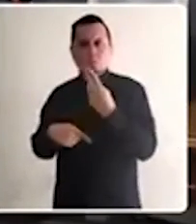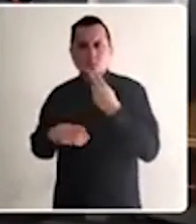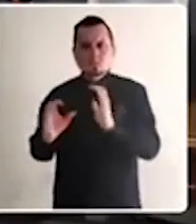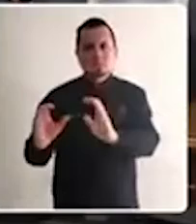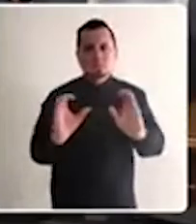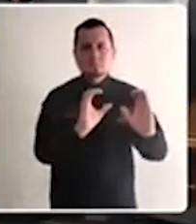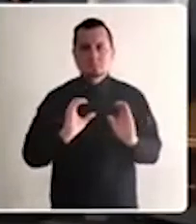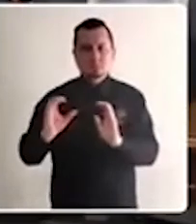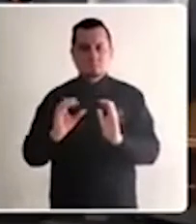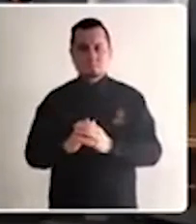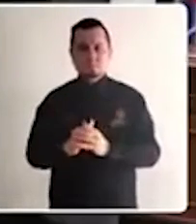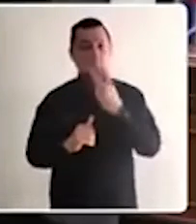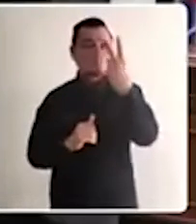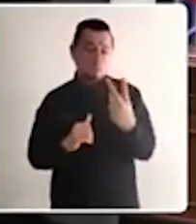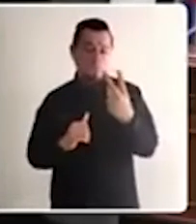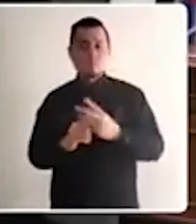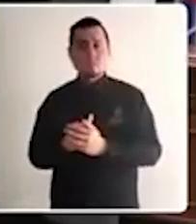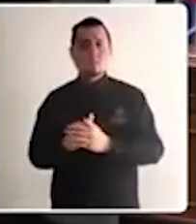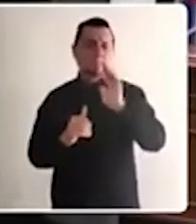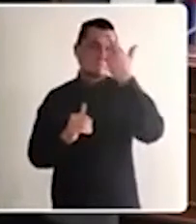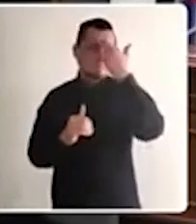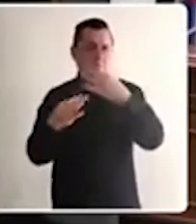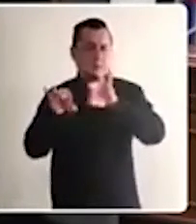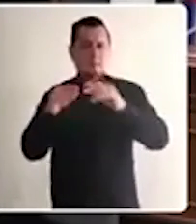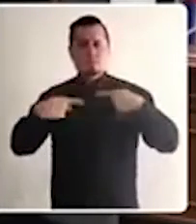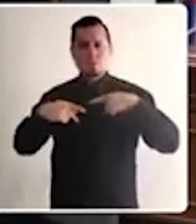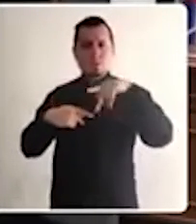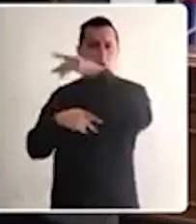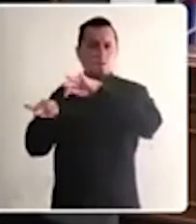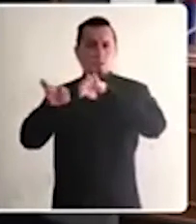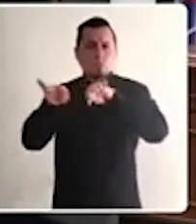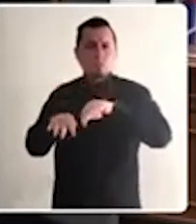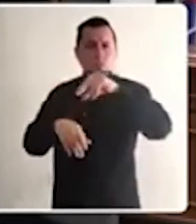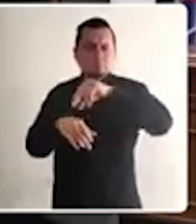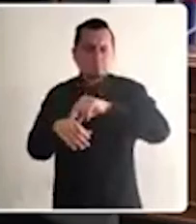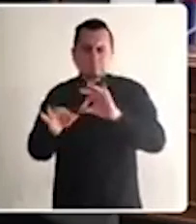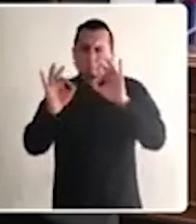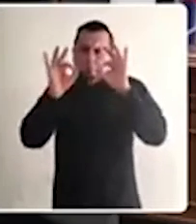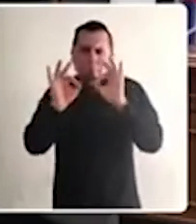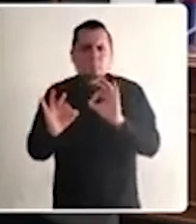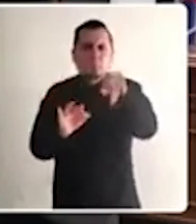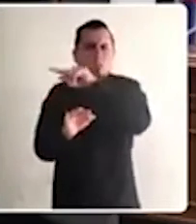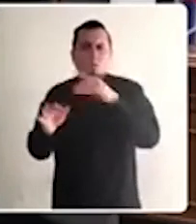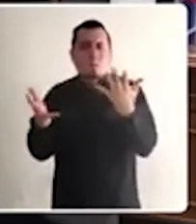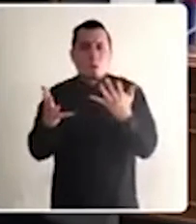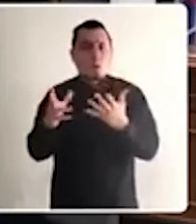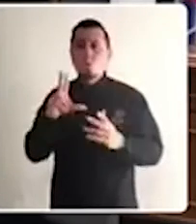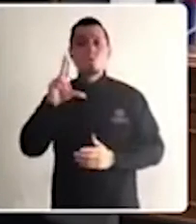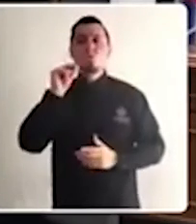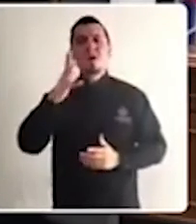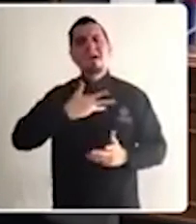nuestros seres queridos. 2. Recordemos que el personal de salud es un recurso finito también. No